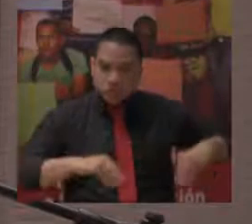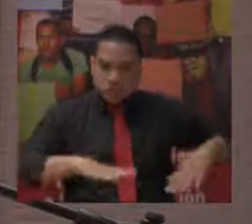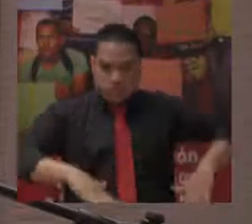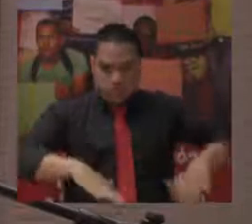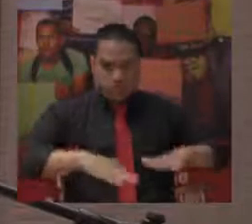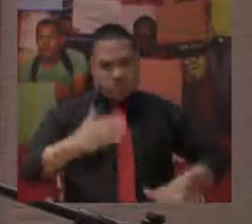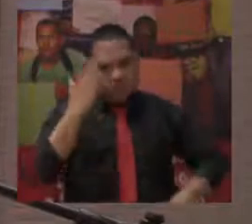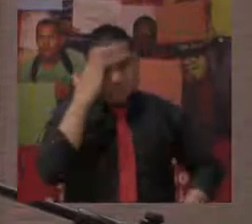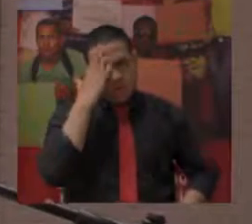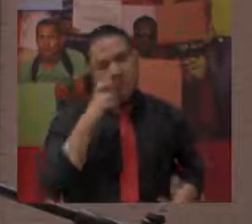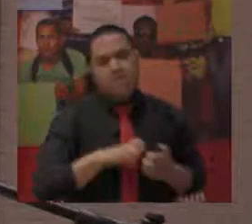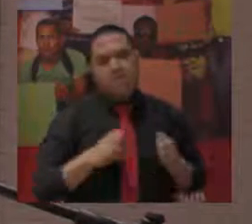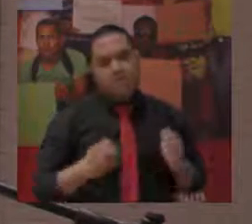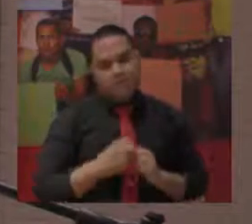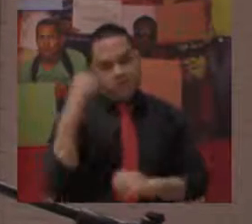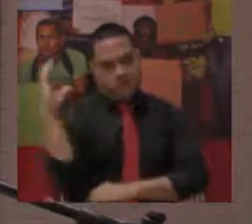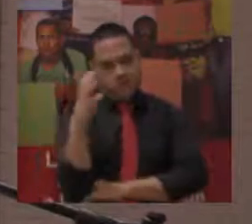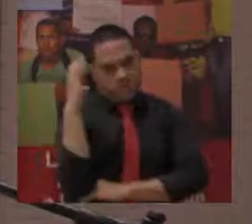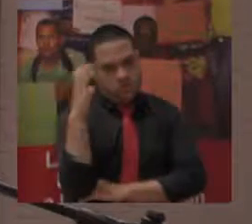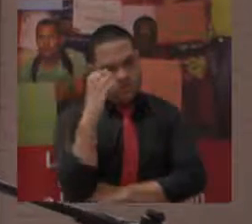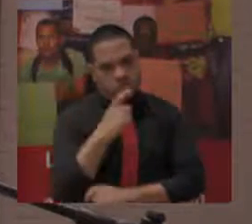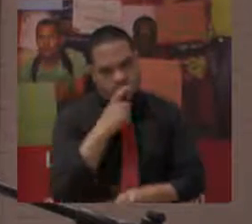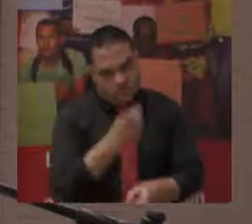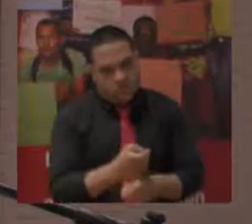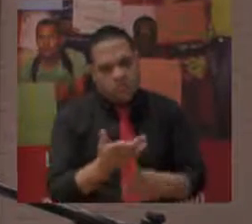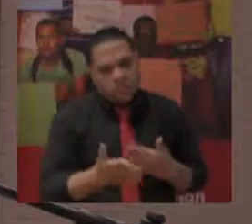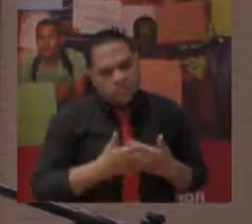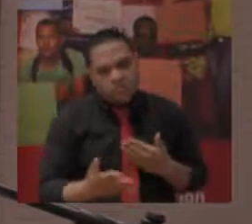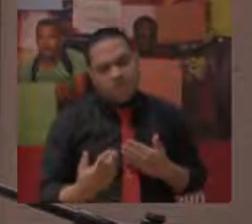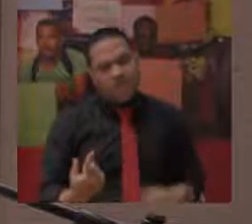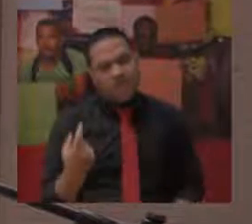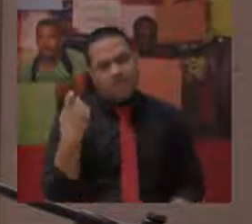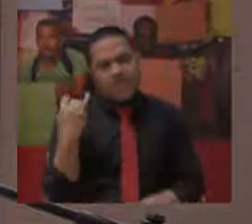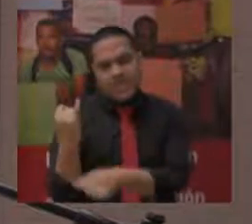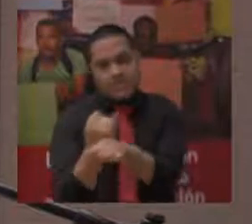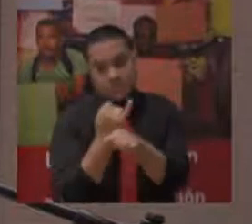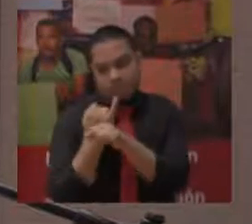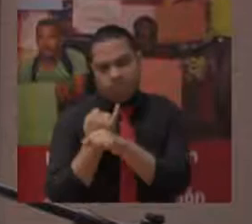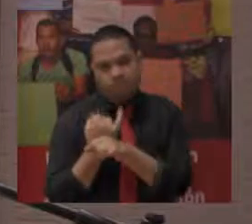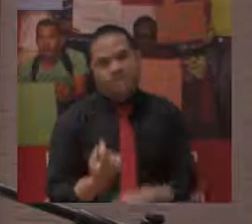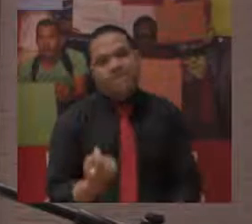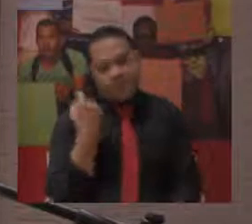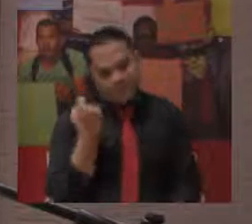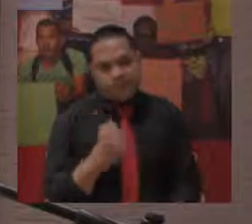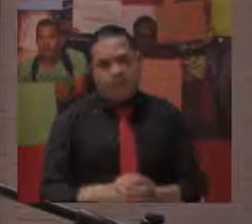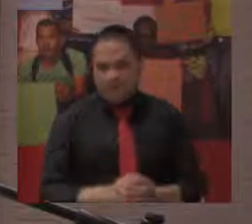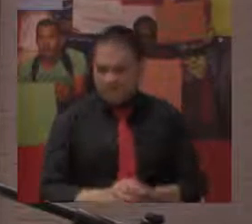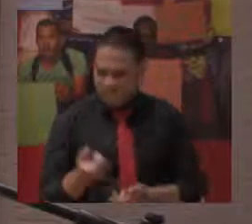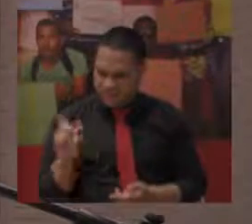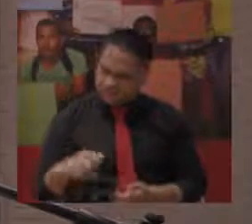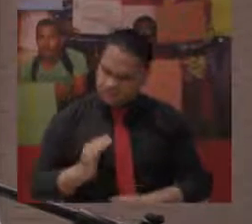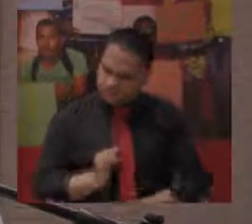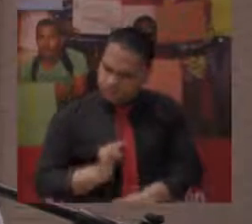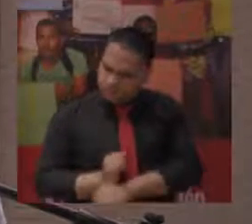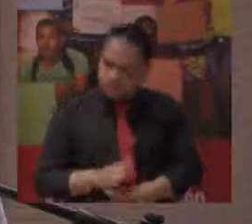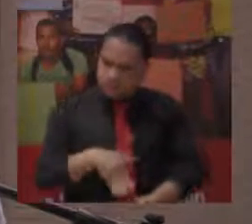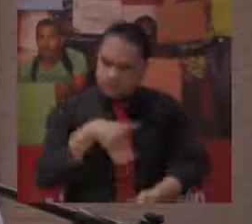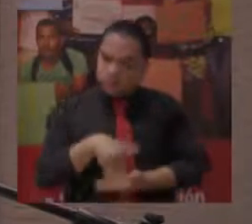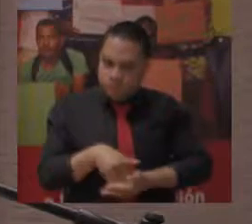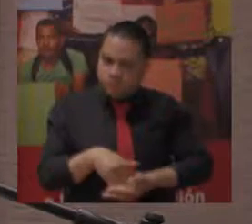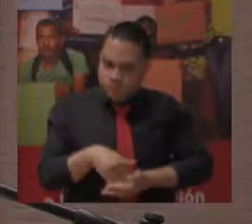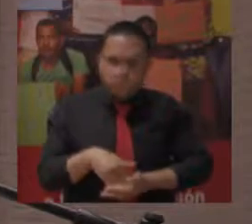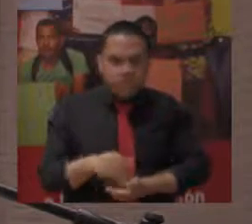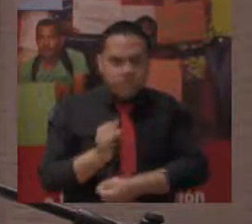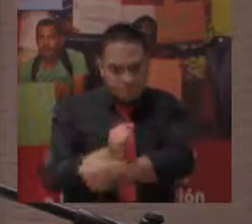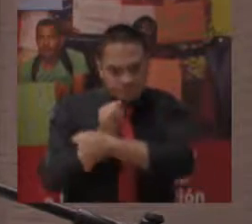gran problema en Colombia es por ausencia de institucionalidad. Y aquí lo que hay que fortalecer es una institucionalidad sólida,